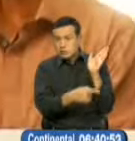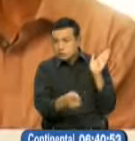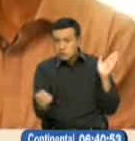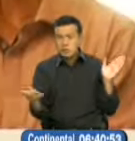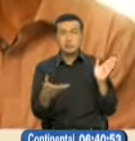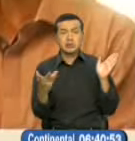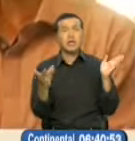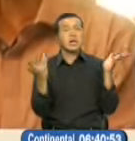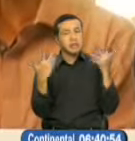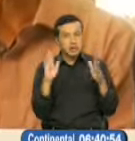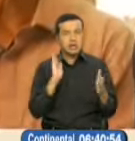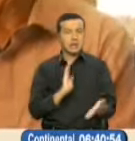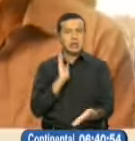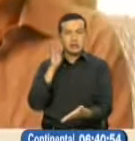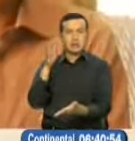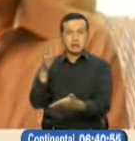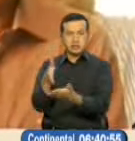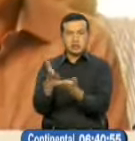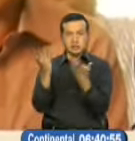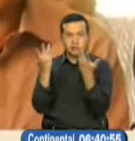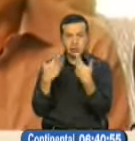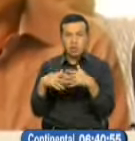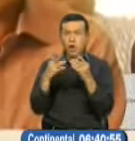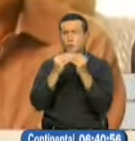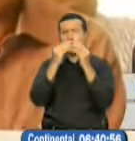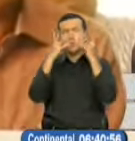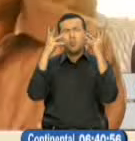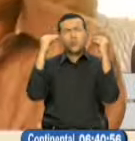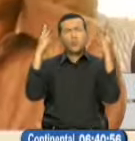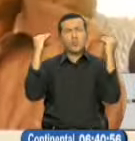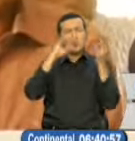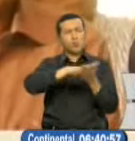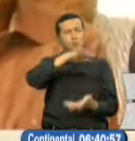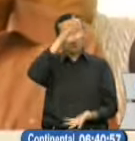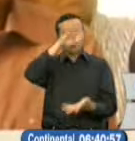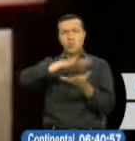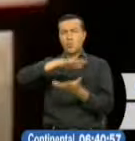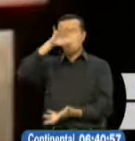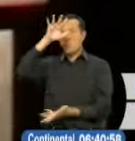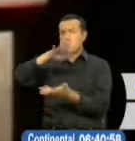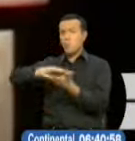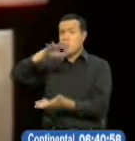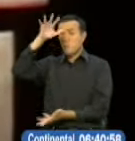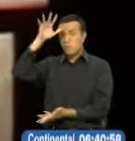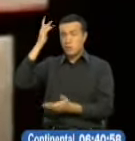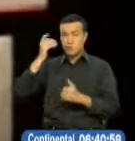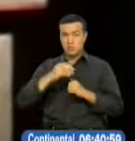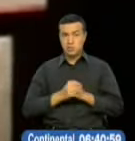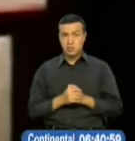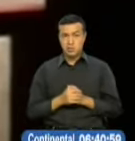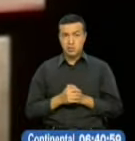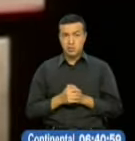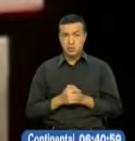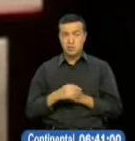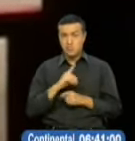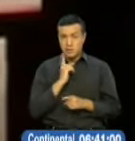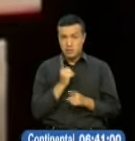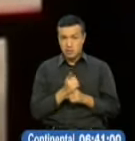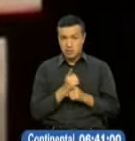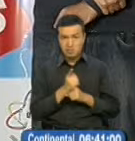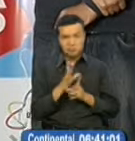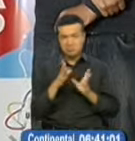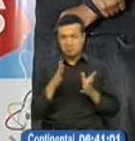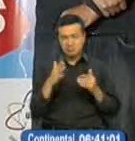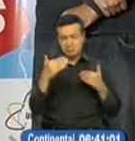Hemos acudido a una montaña de documentos. Sin embargo, la mayoría de estas estaban